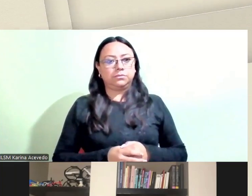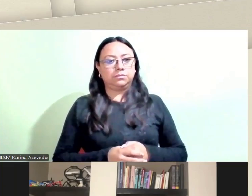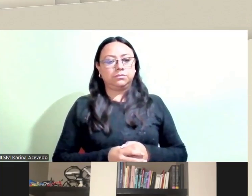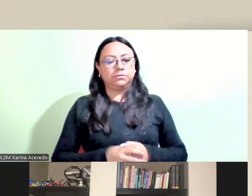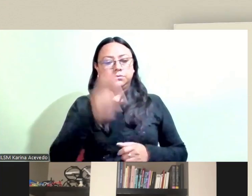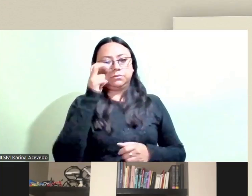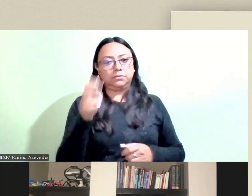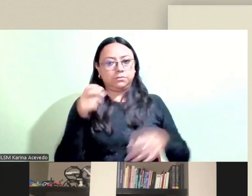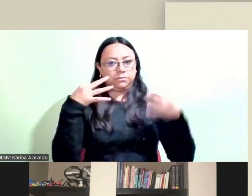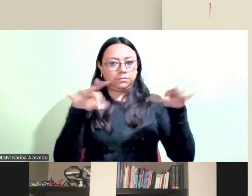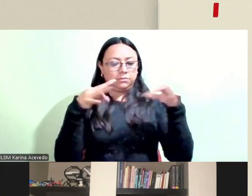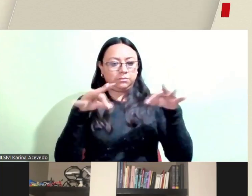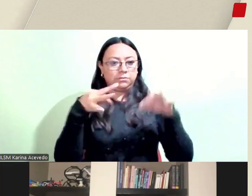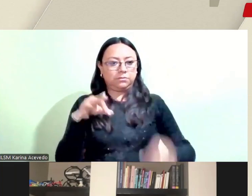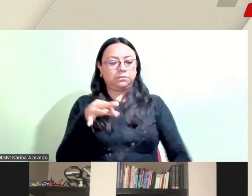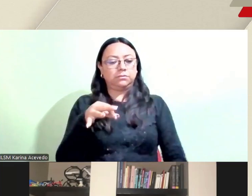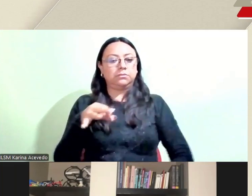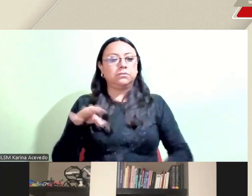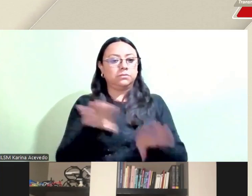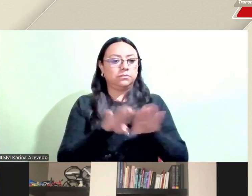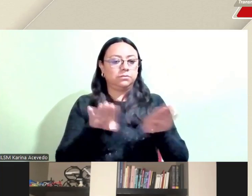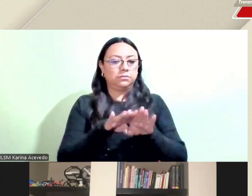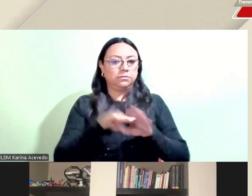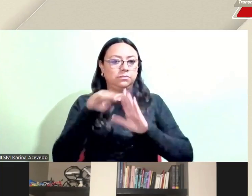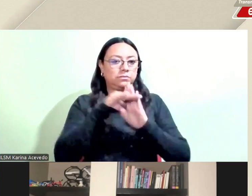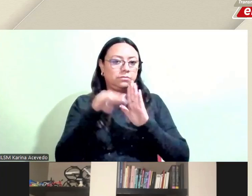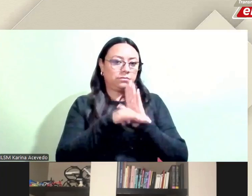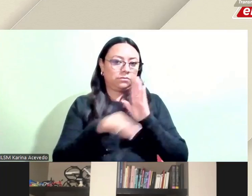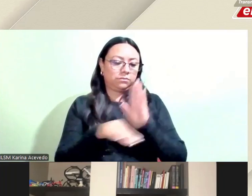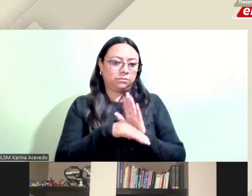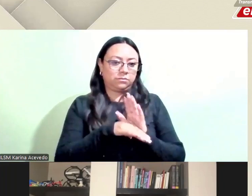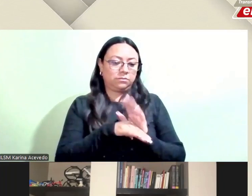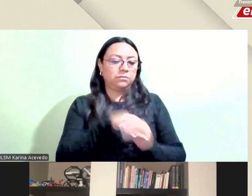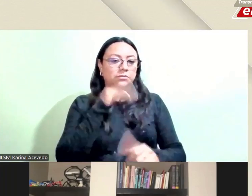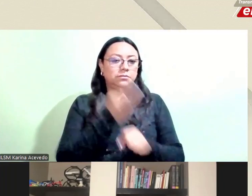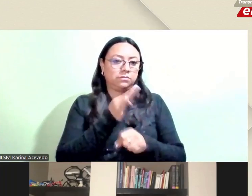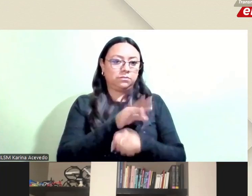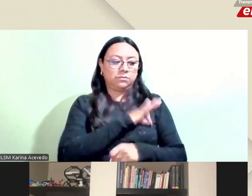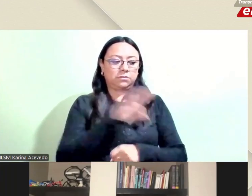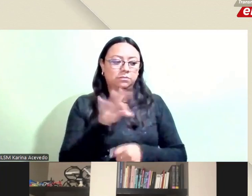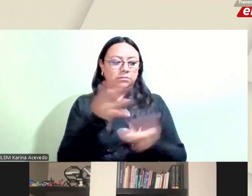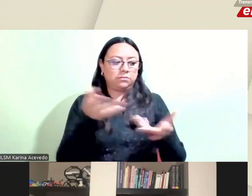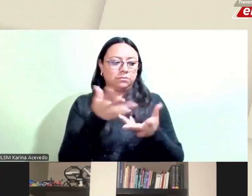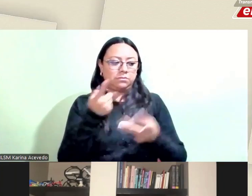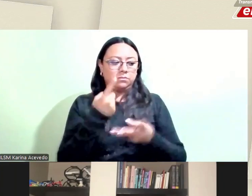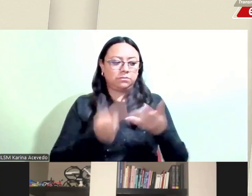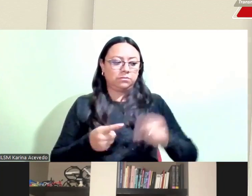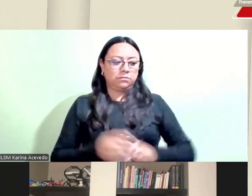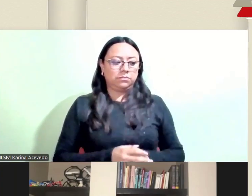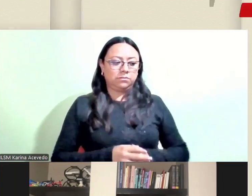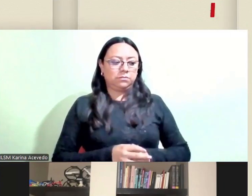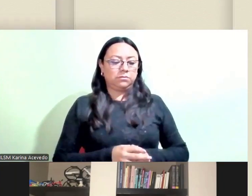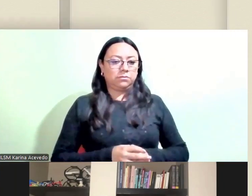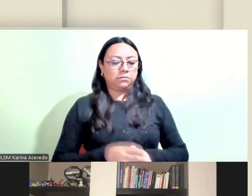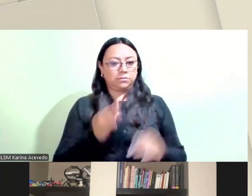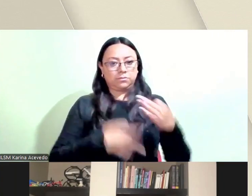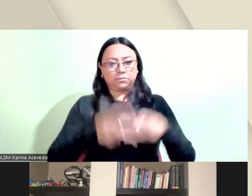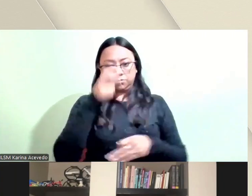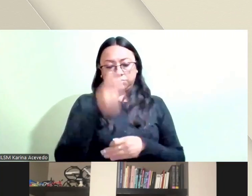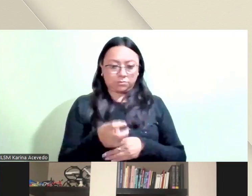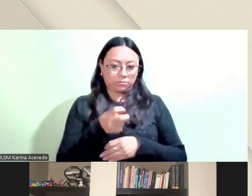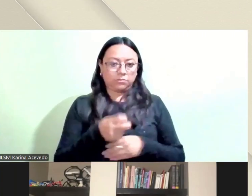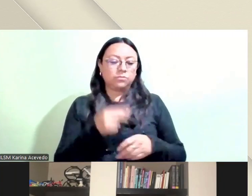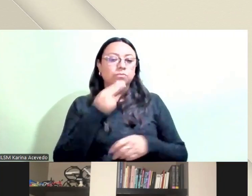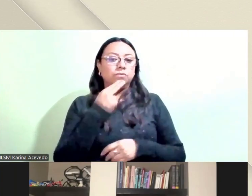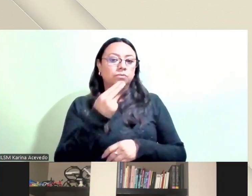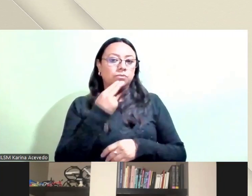este documento establece de manera muy puntual cuáles son las cargas y las condiciones de uso que